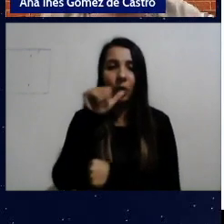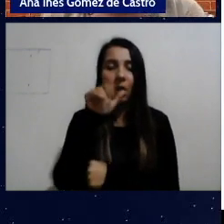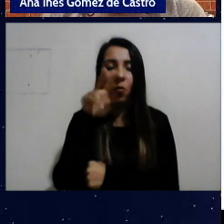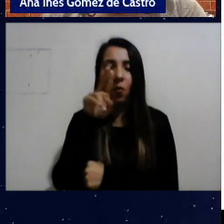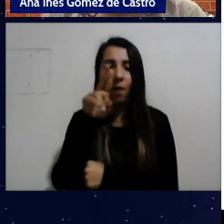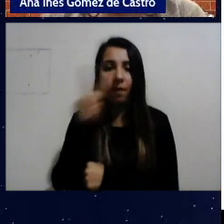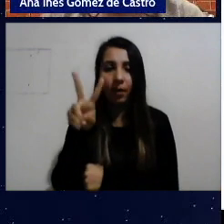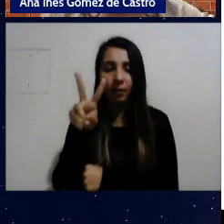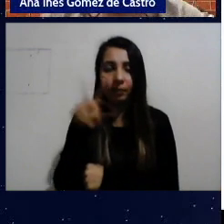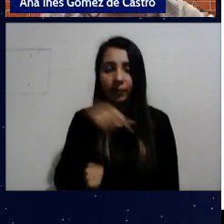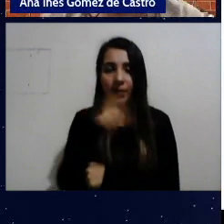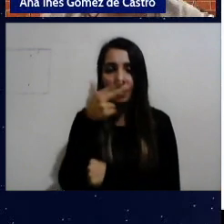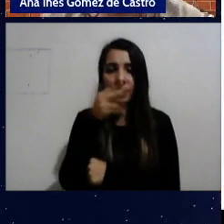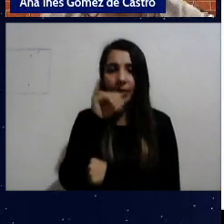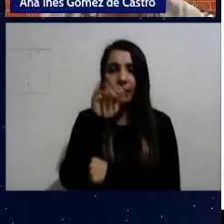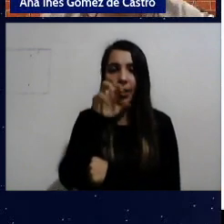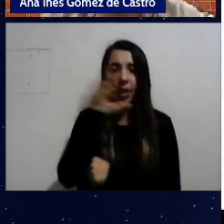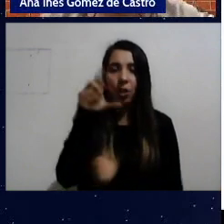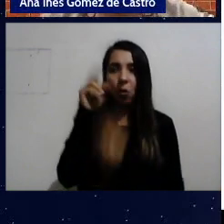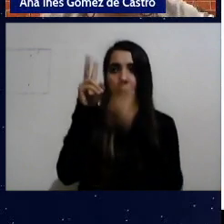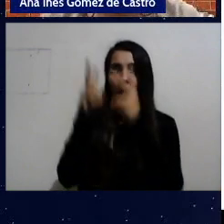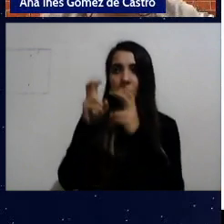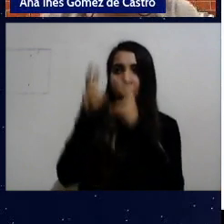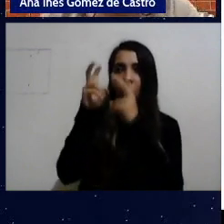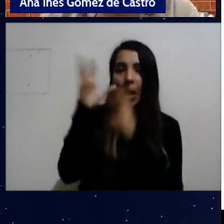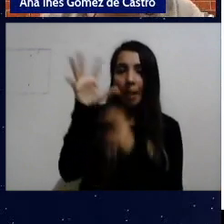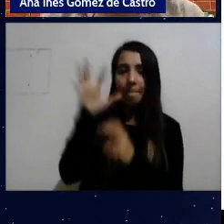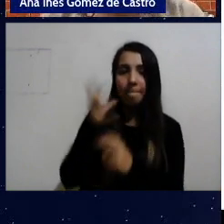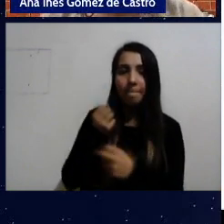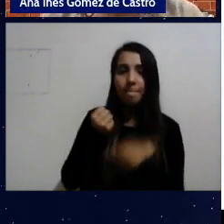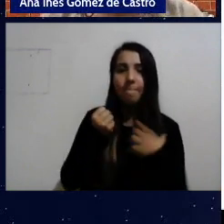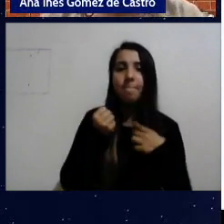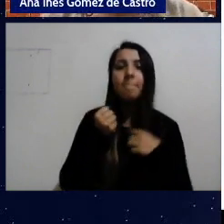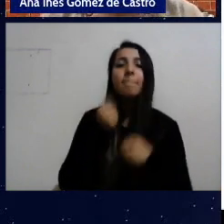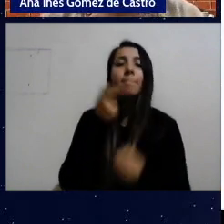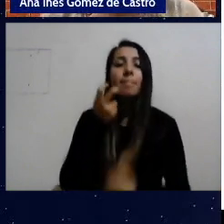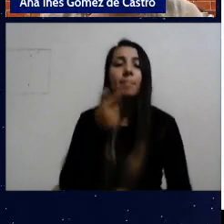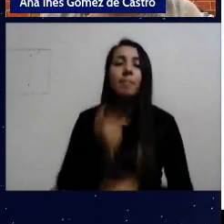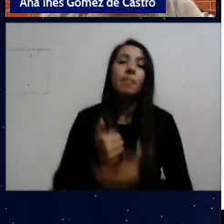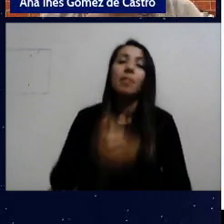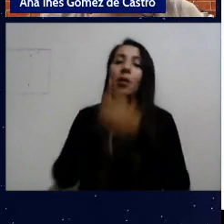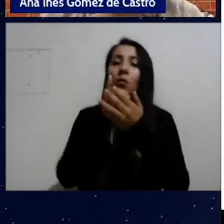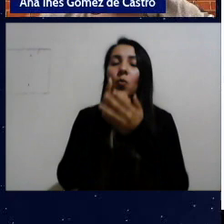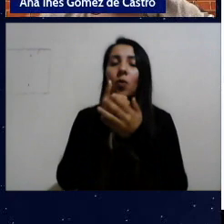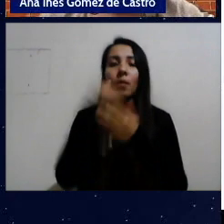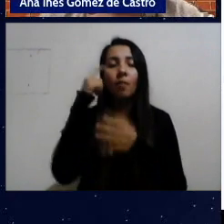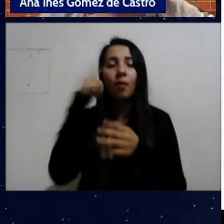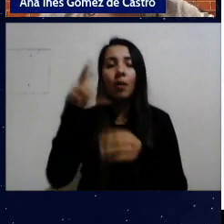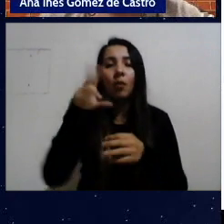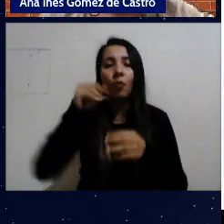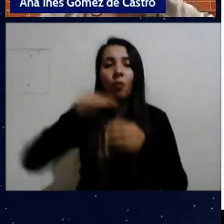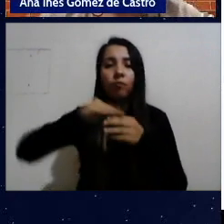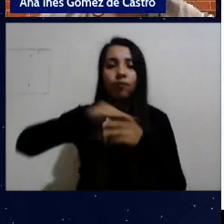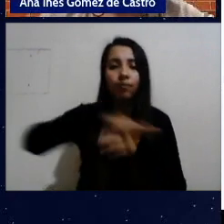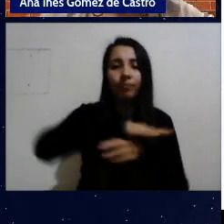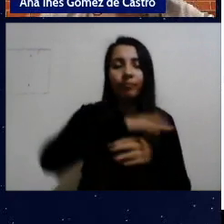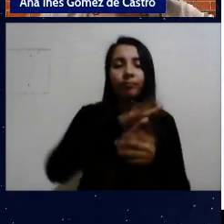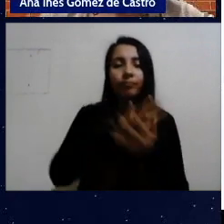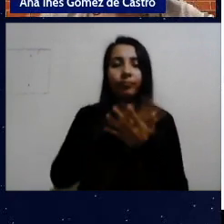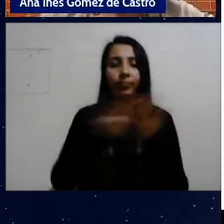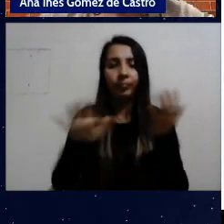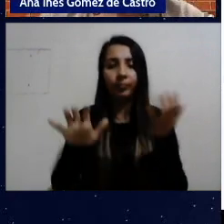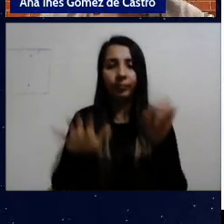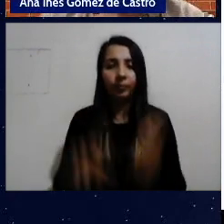ultravioleta. El hierro absorbe los fotones ultravioleta estupendamente y es una manera de limitar su